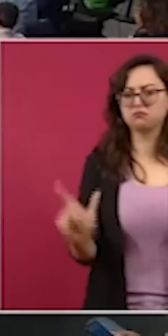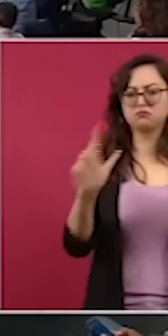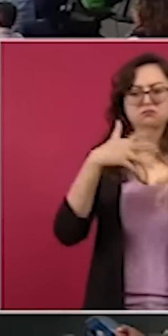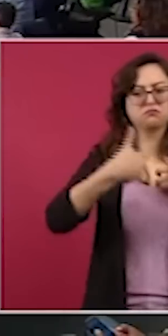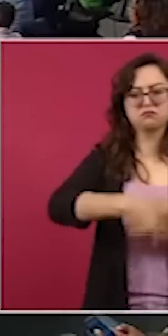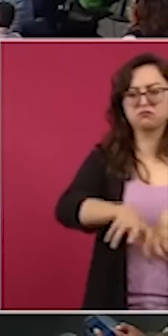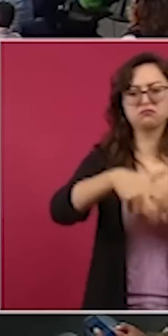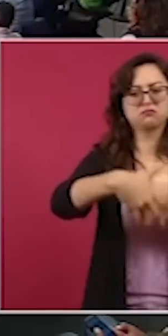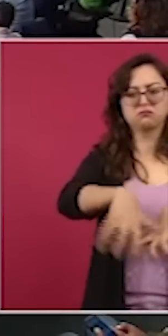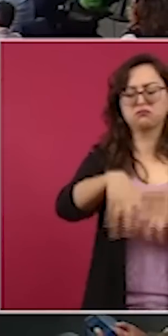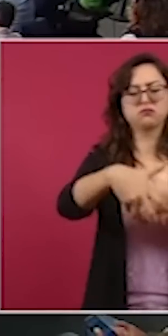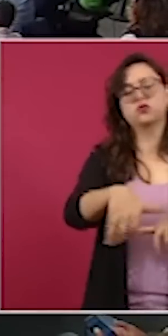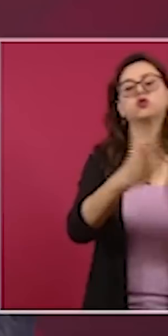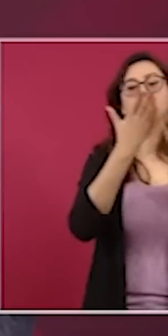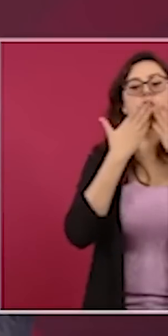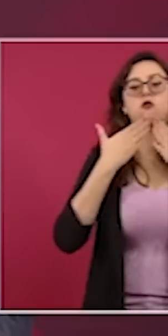No hay ningún